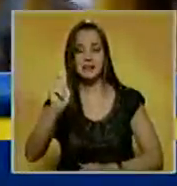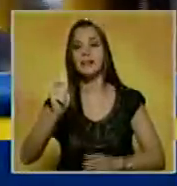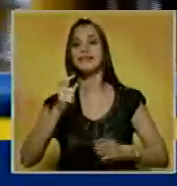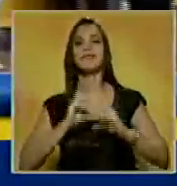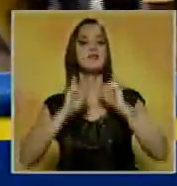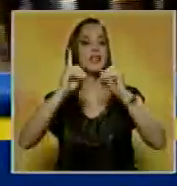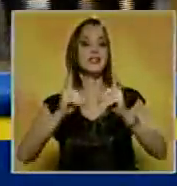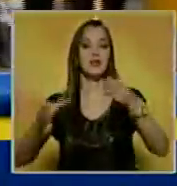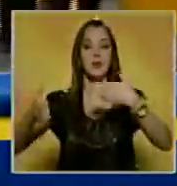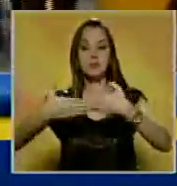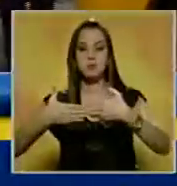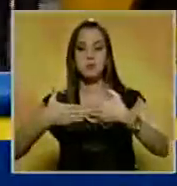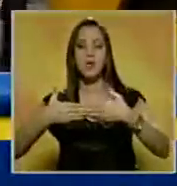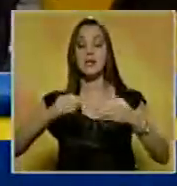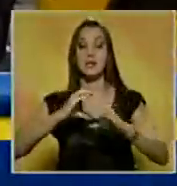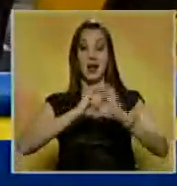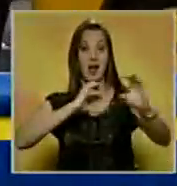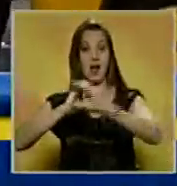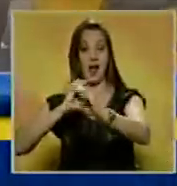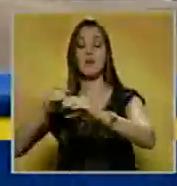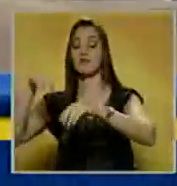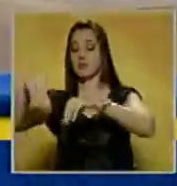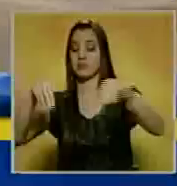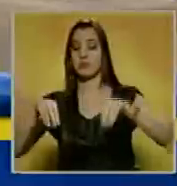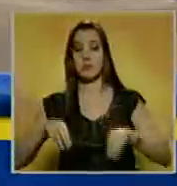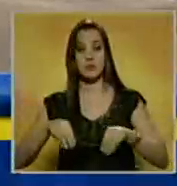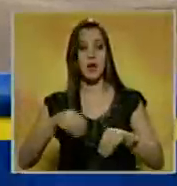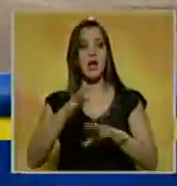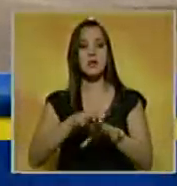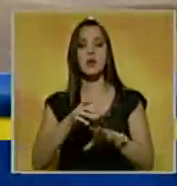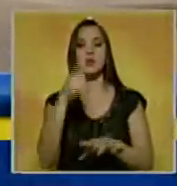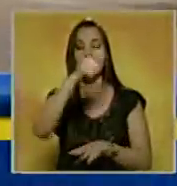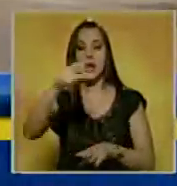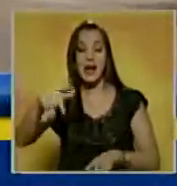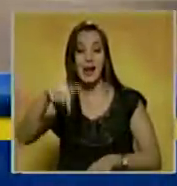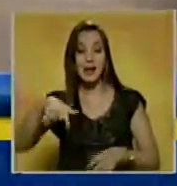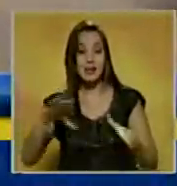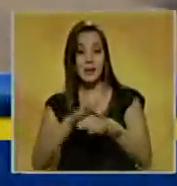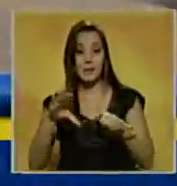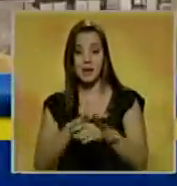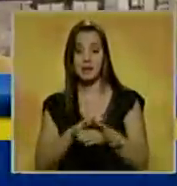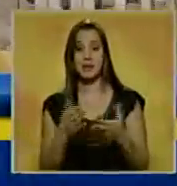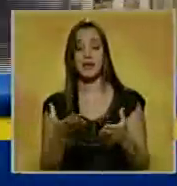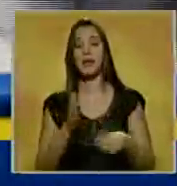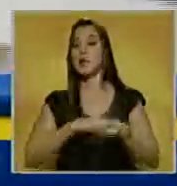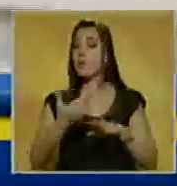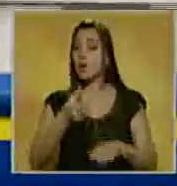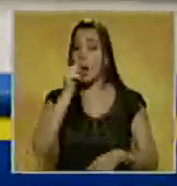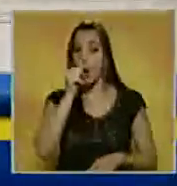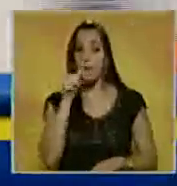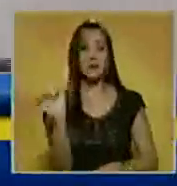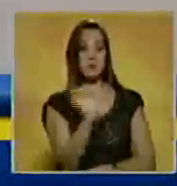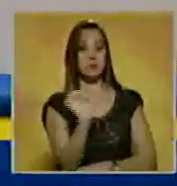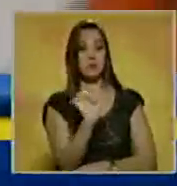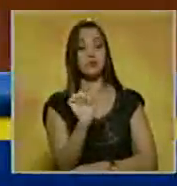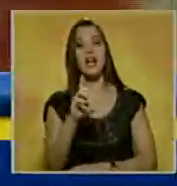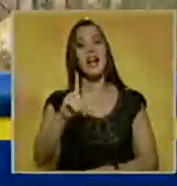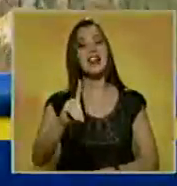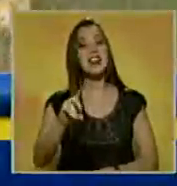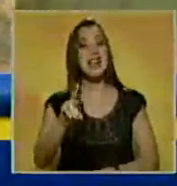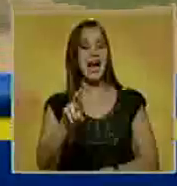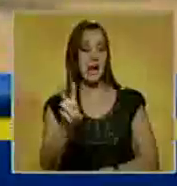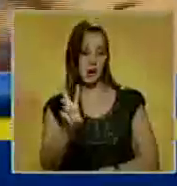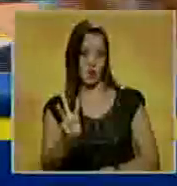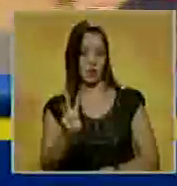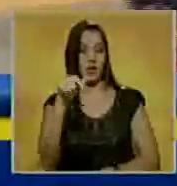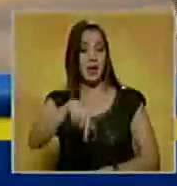bloquear con sus unidades varios puntos de los Valles del Tuy. El hecho que provocó la reacción de este martes fue el del conductor Darwin Garabán,